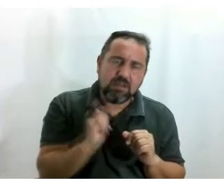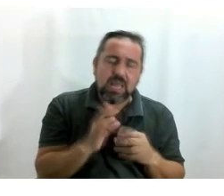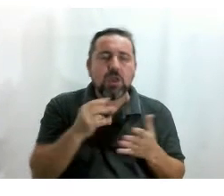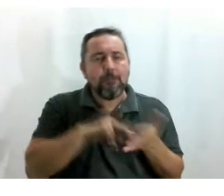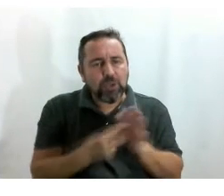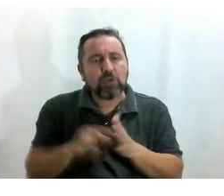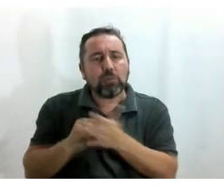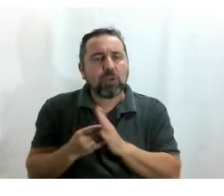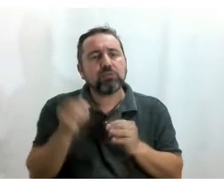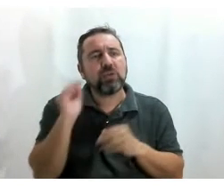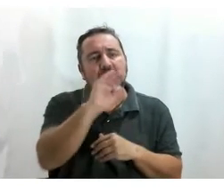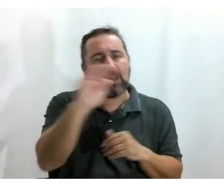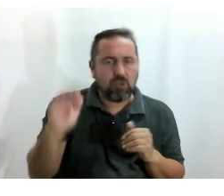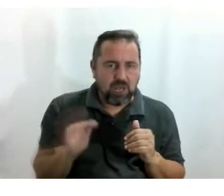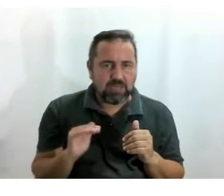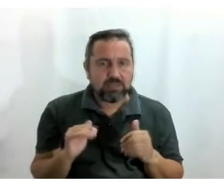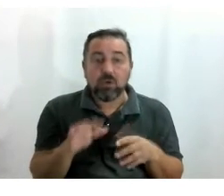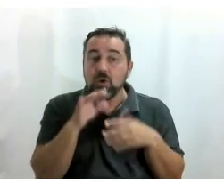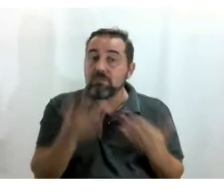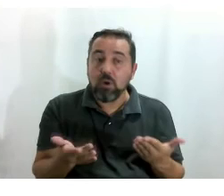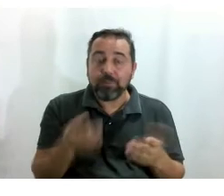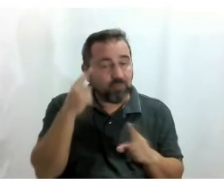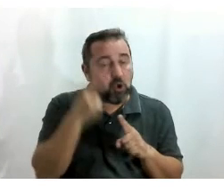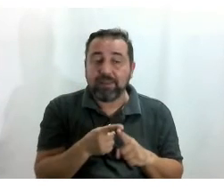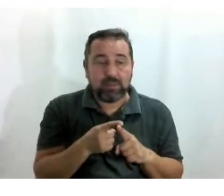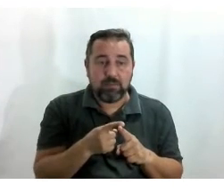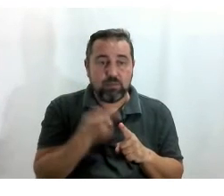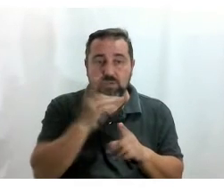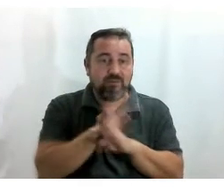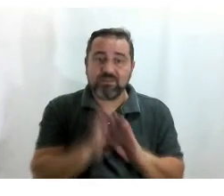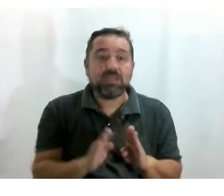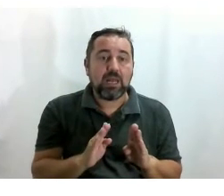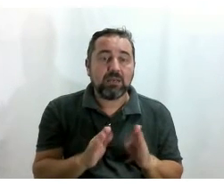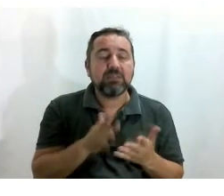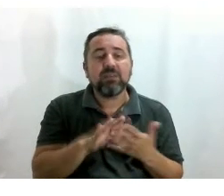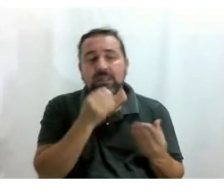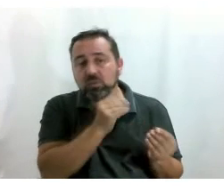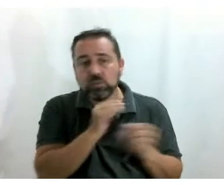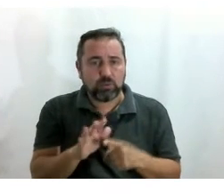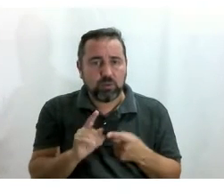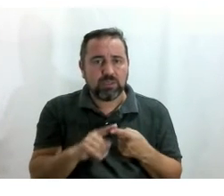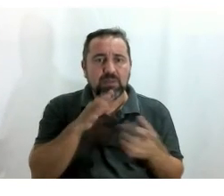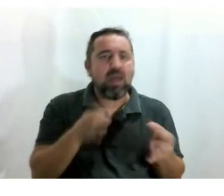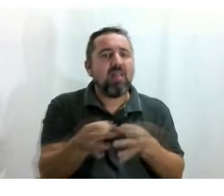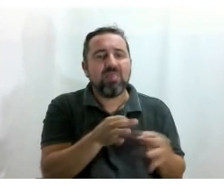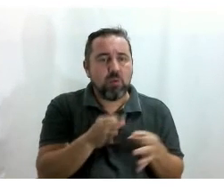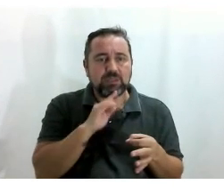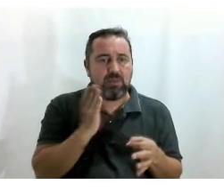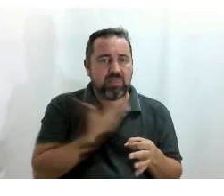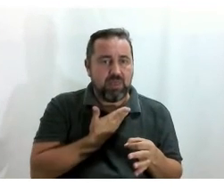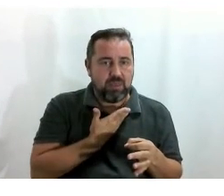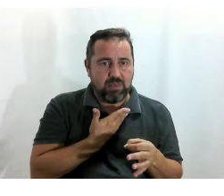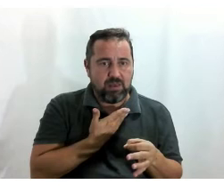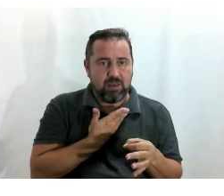proyectos también internacionales porque, digamos, el objetivo final es sustituir o reemplazar la célula dañada que no es